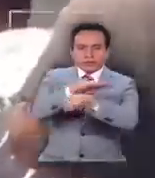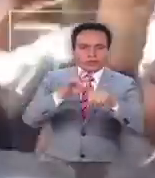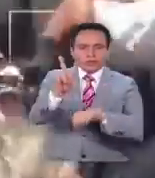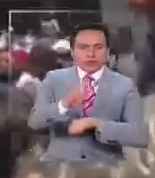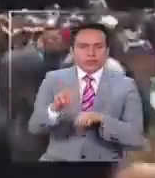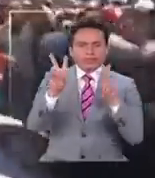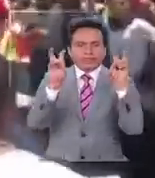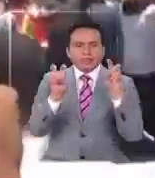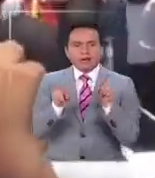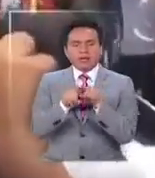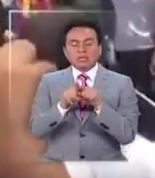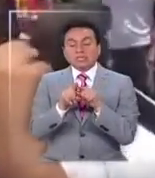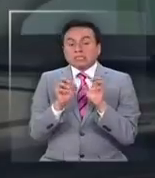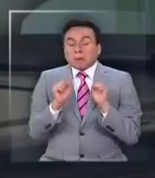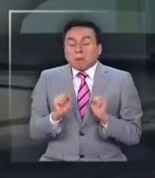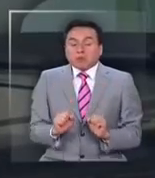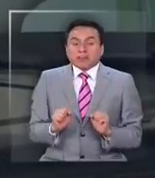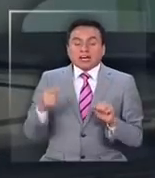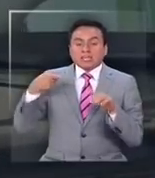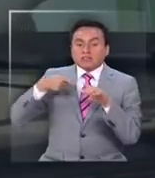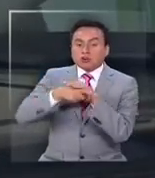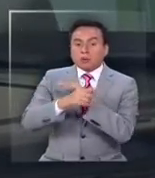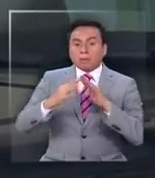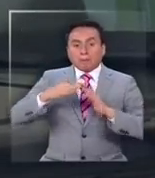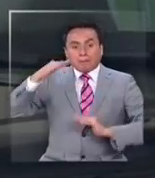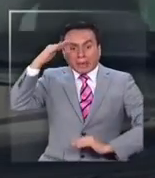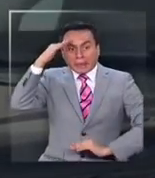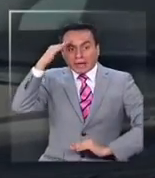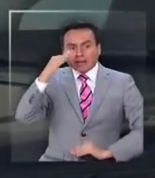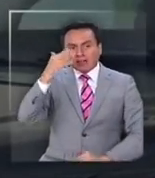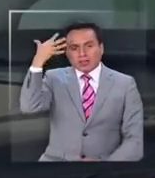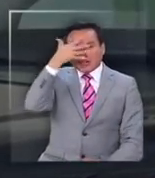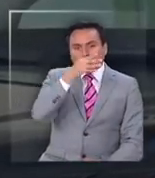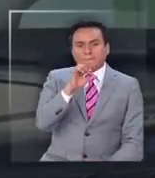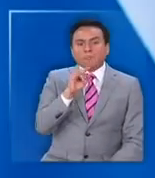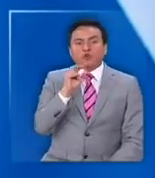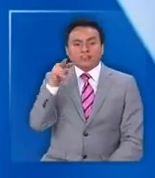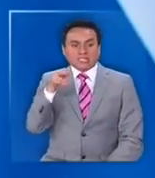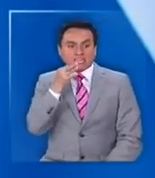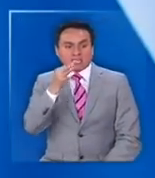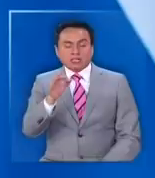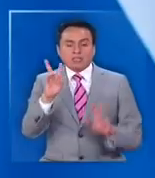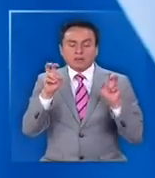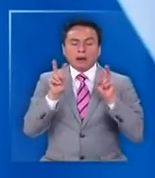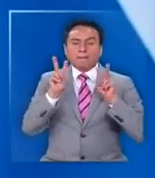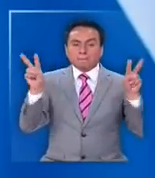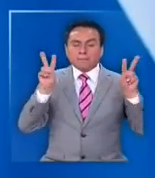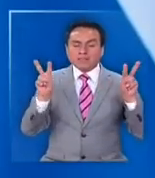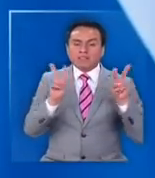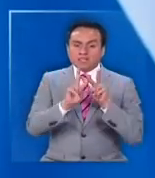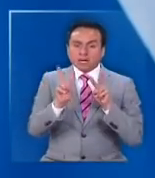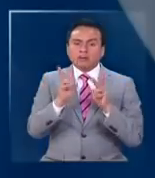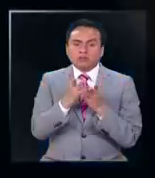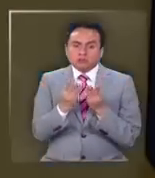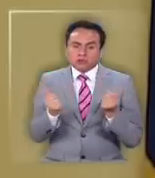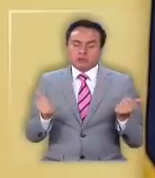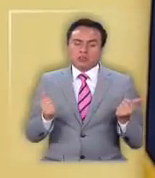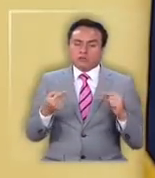margen de las tensiones por la posibilidad de una intervención militar, Trump y Putin dijeron apostarle a una salida pacífica a este